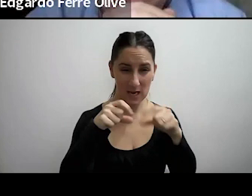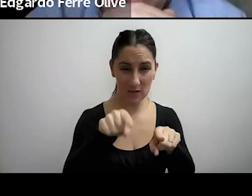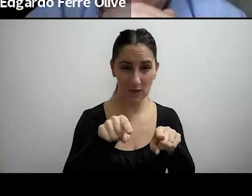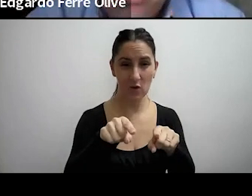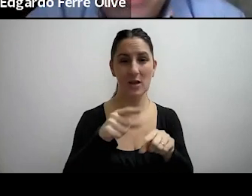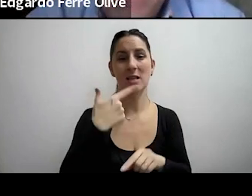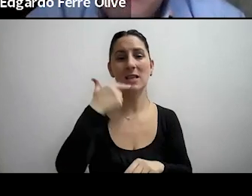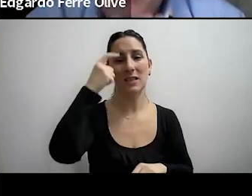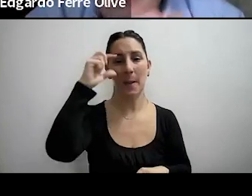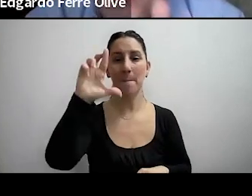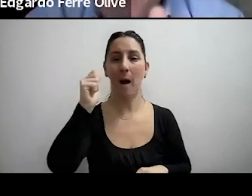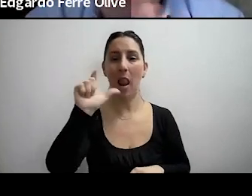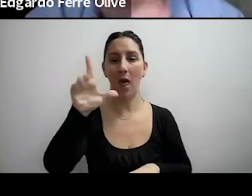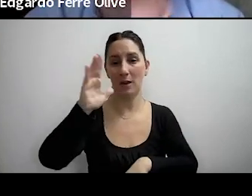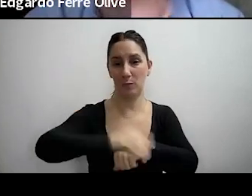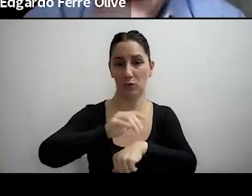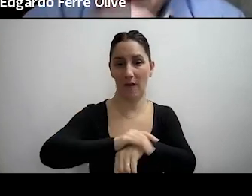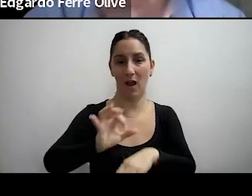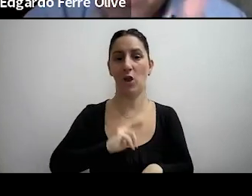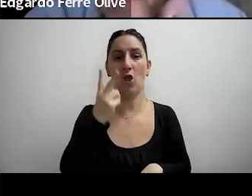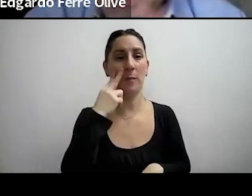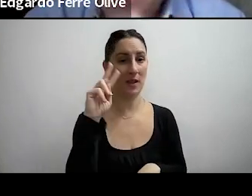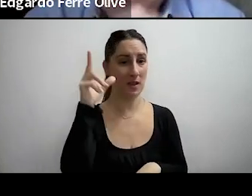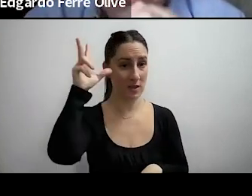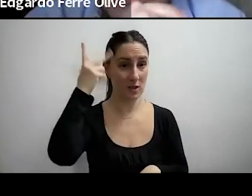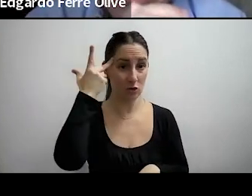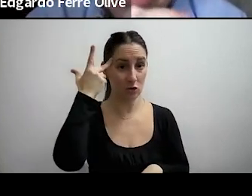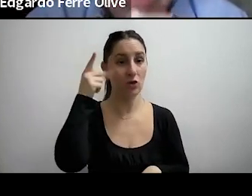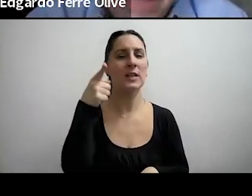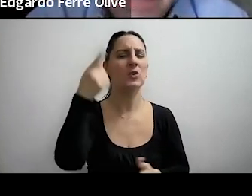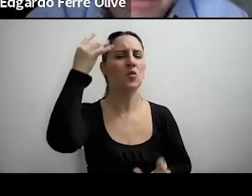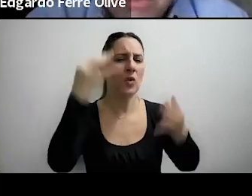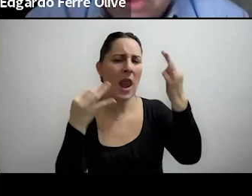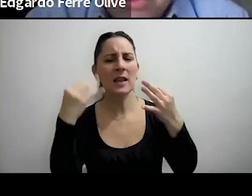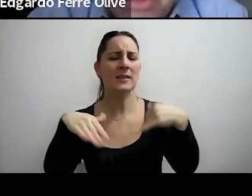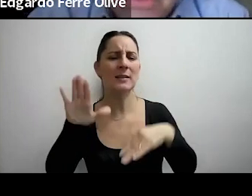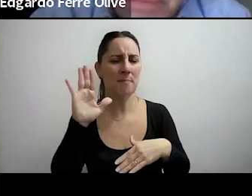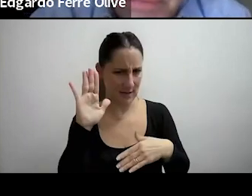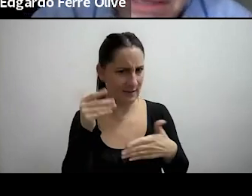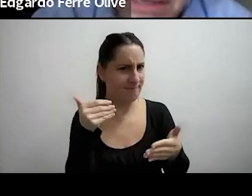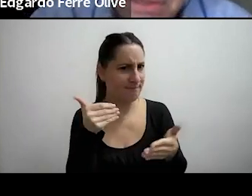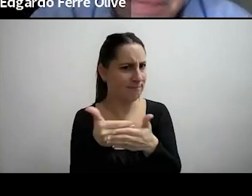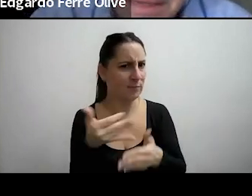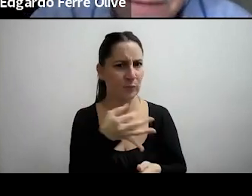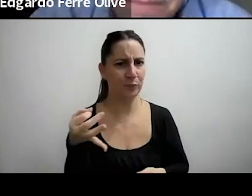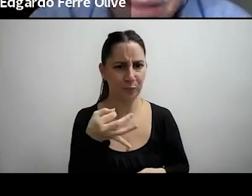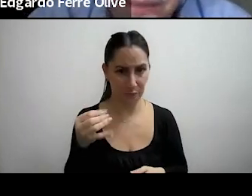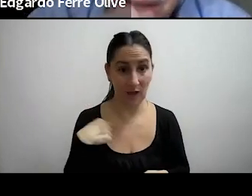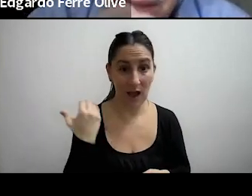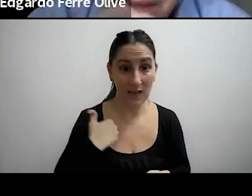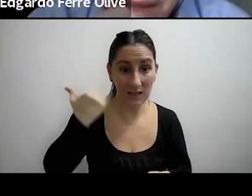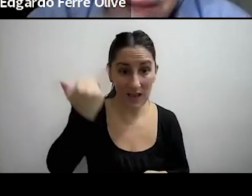en 2018, este es un análisis más cercano, en 2018, y ahí estamos nosotros y hay otros países de Latinoamérica, ¿no?